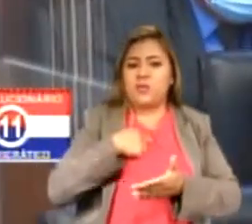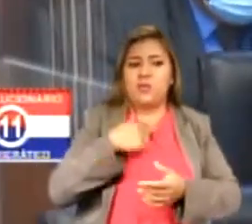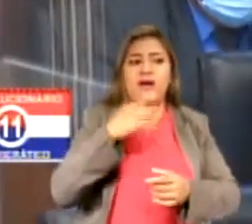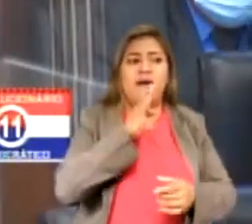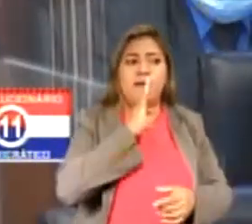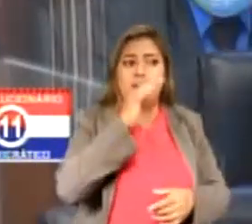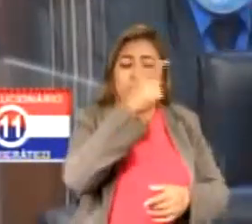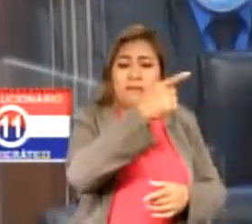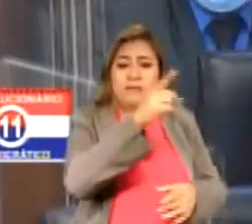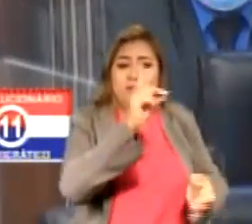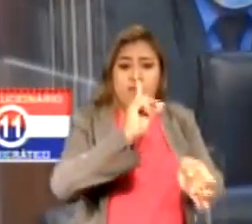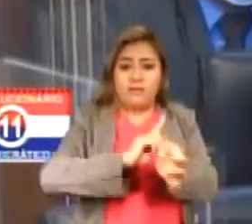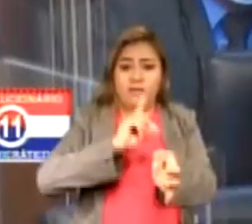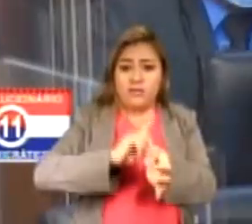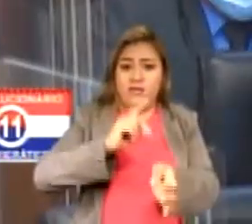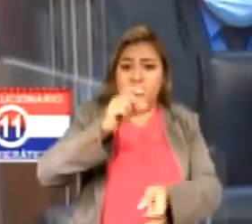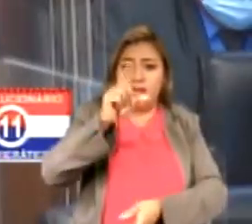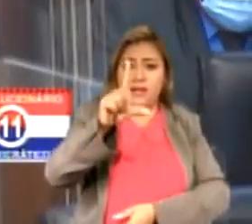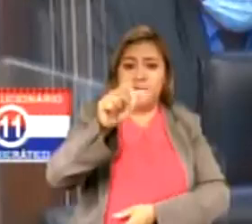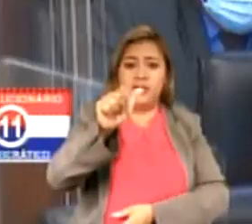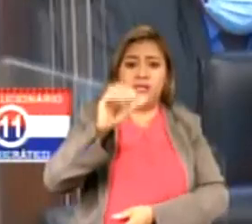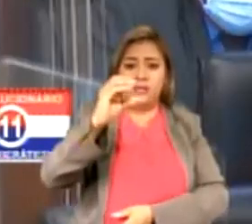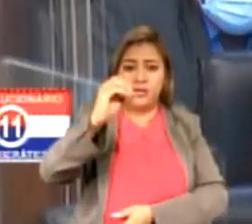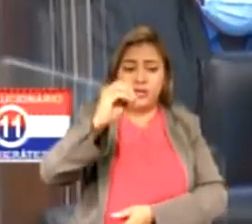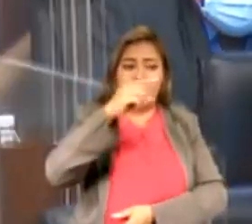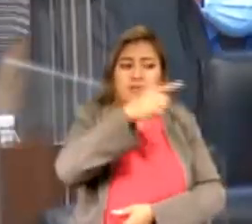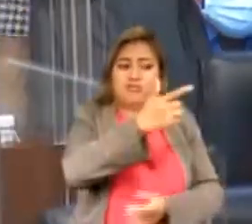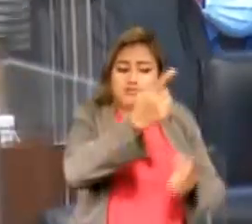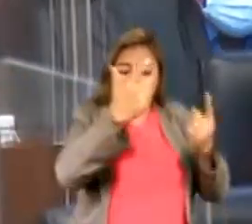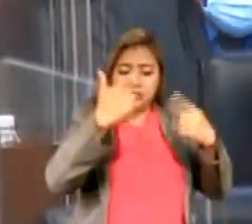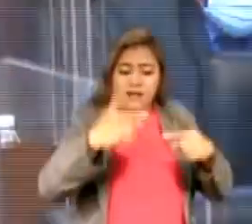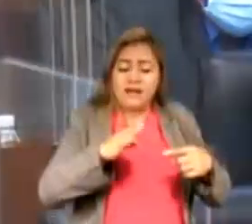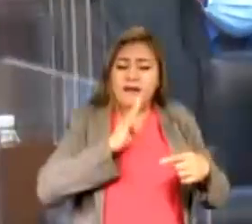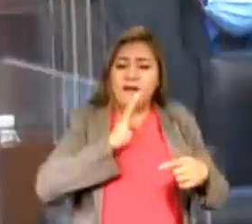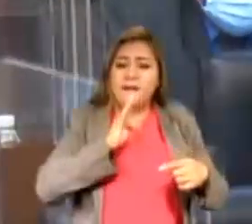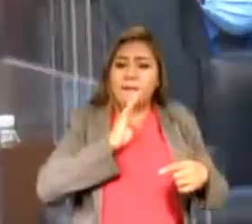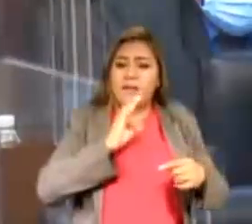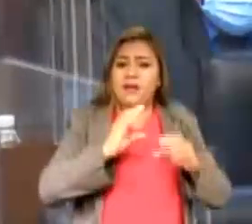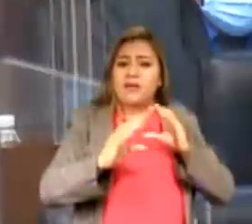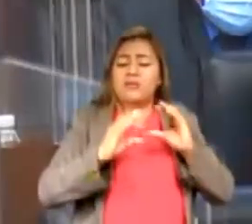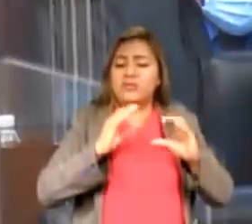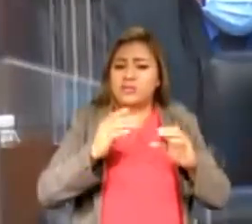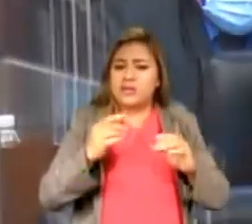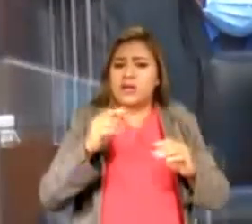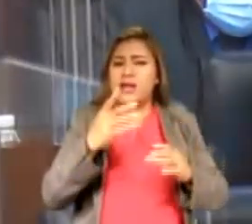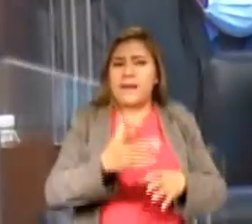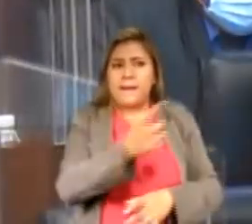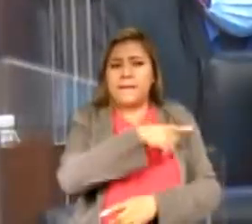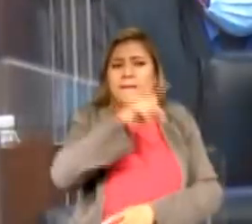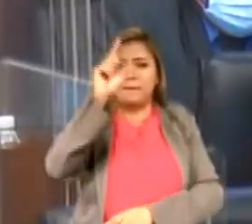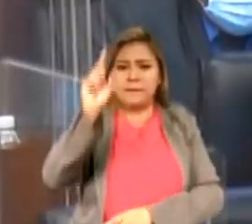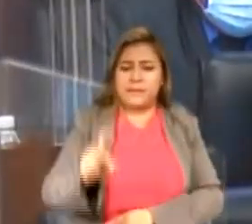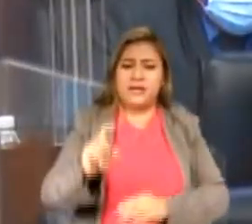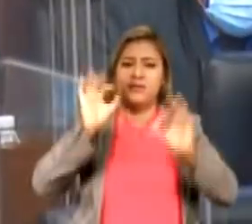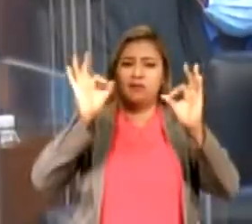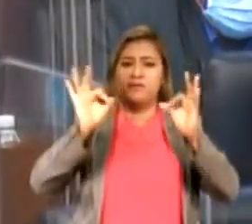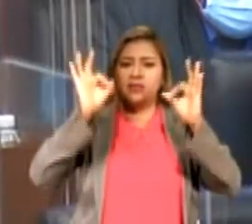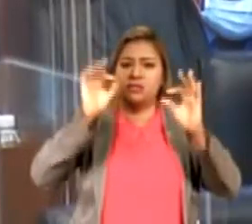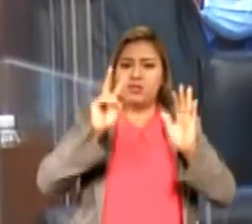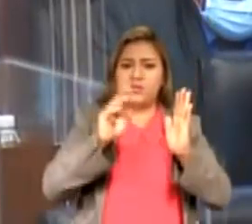Lao las declaraciones que dio en Conato en el mes de febrero del